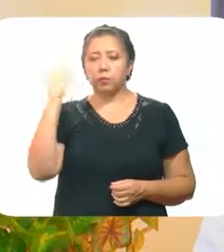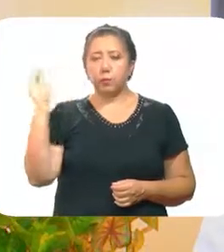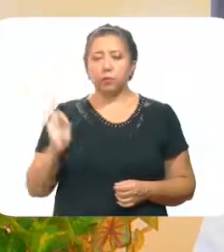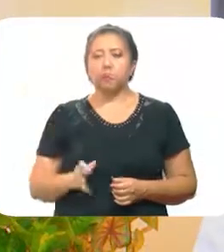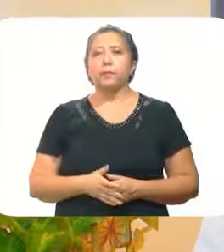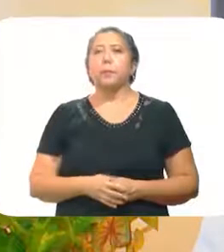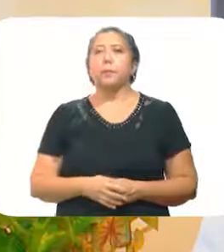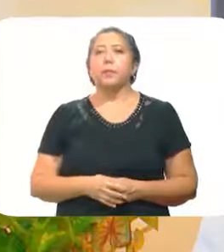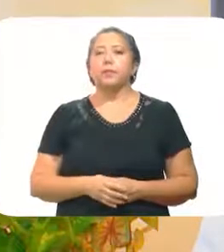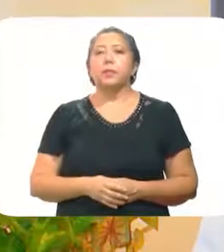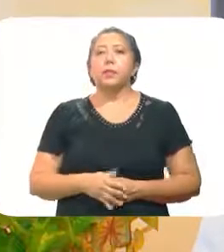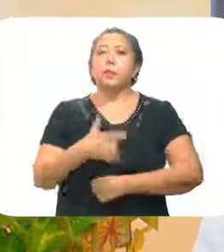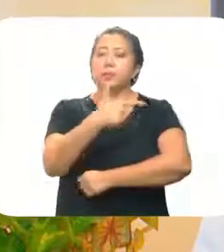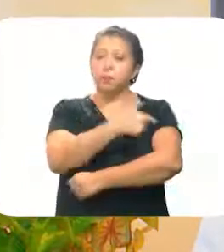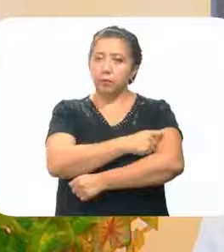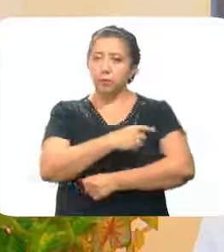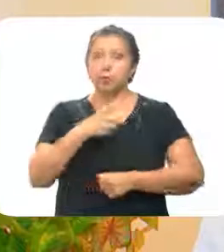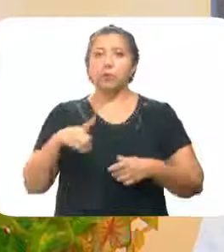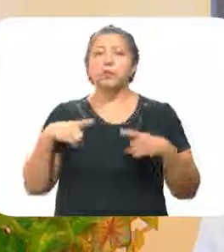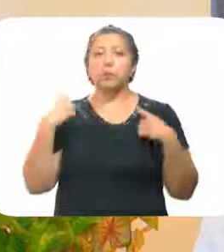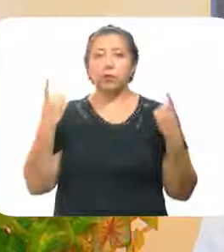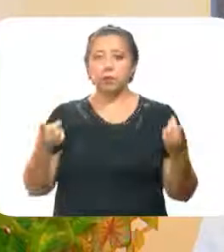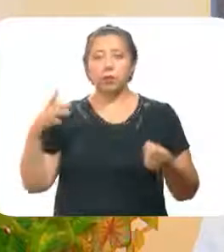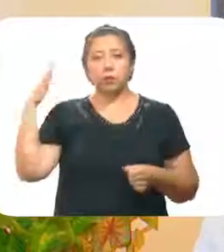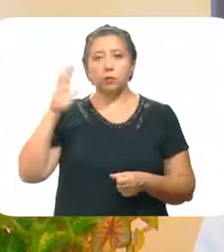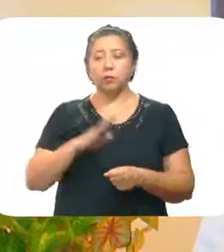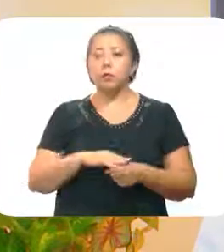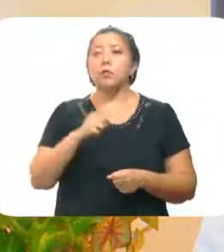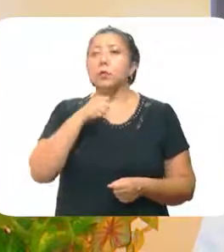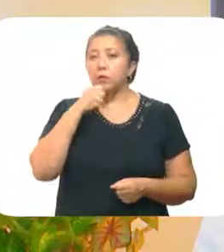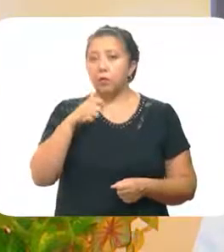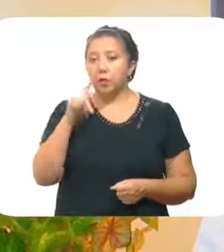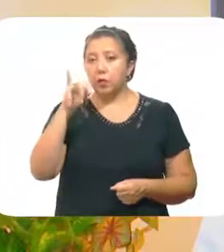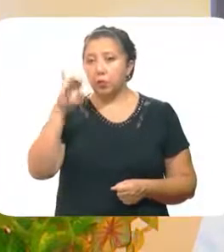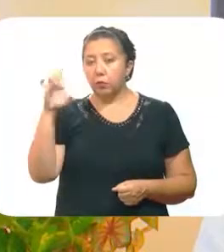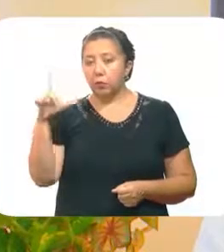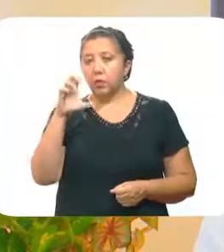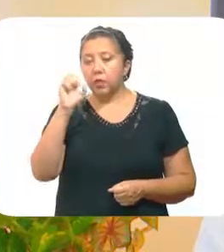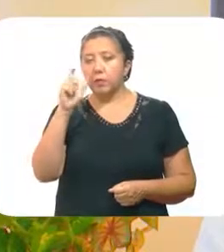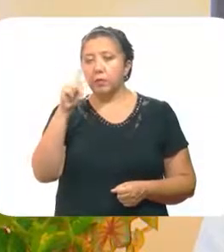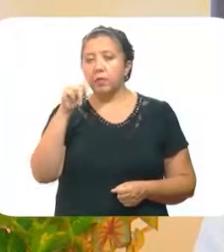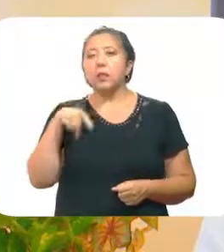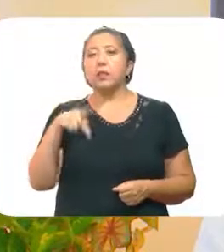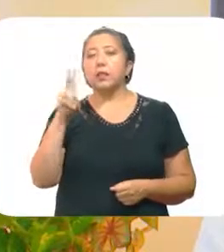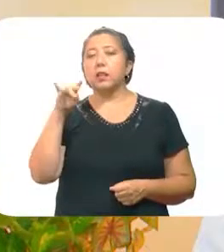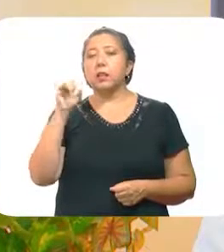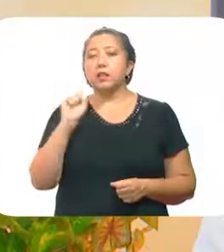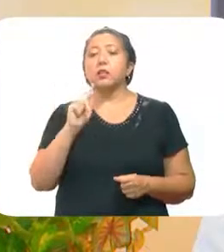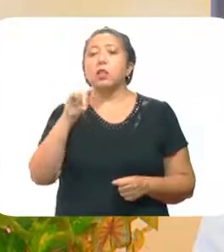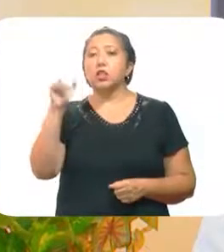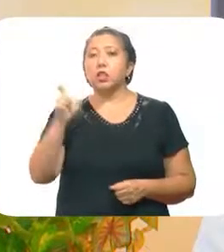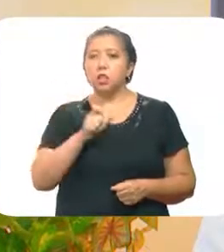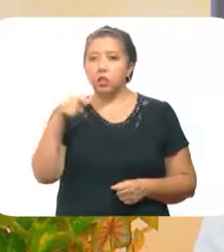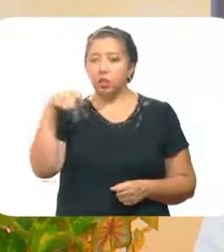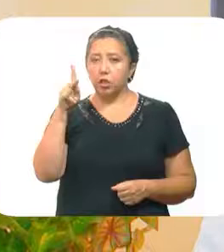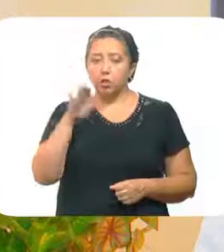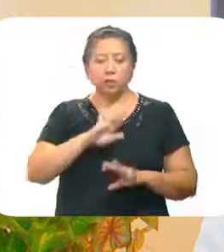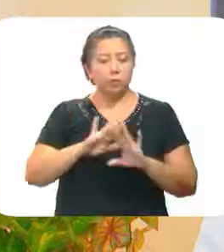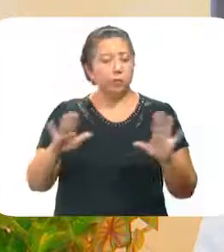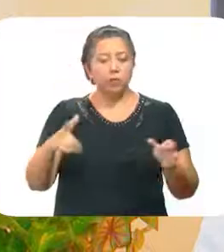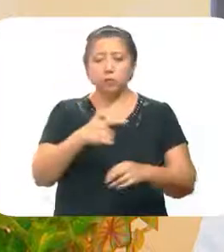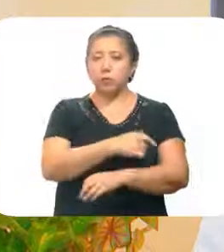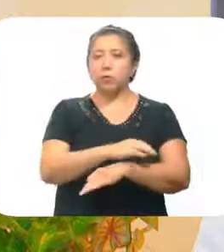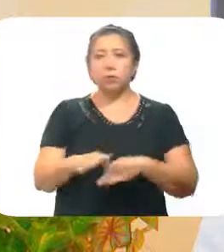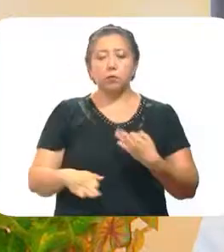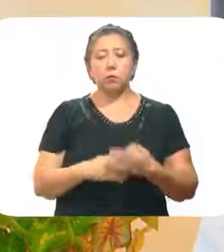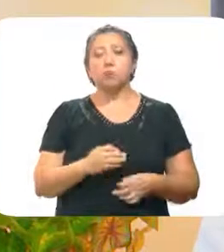91.8%. Las vacunas que fueron destinadas a adultos mayores de Ticul, Espita, Canacín, Progreso, Tixcocop y Temozón ya se